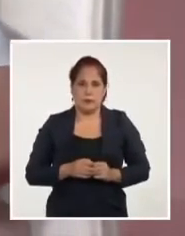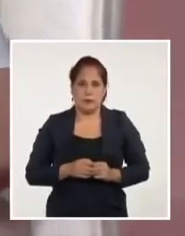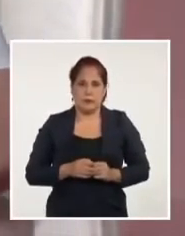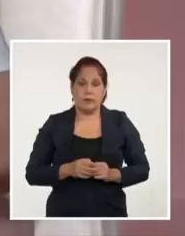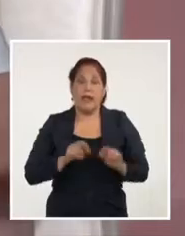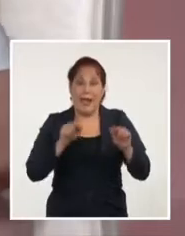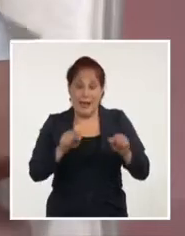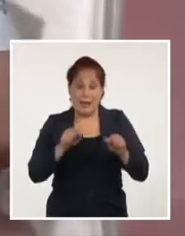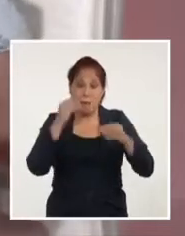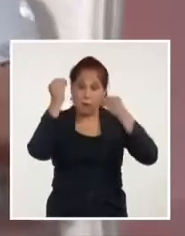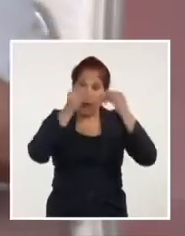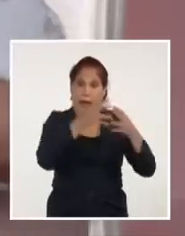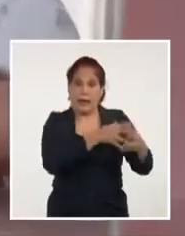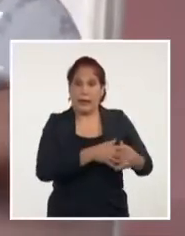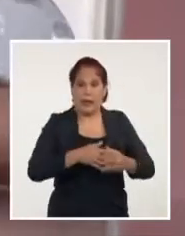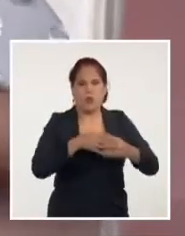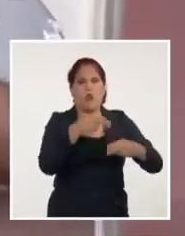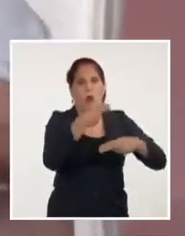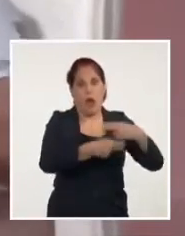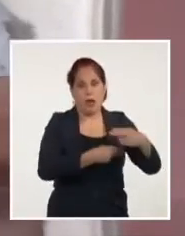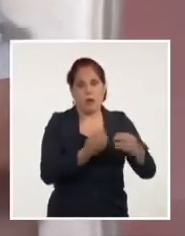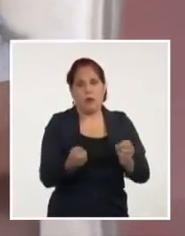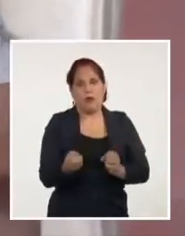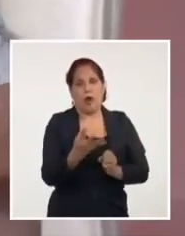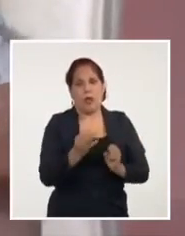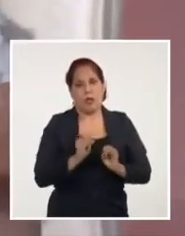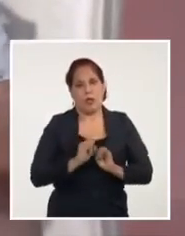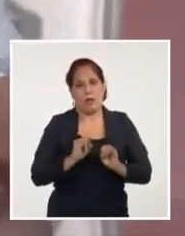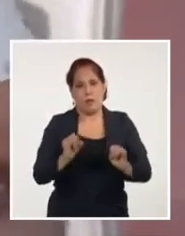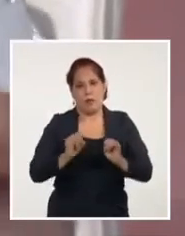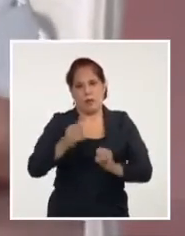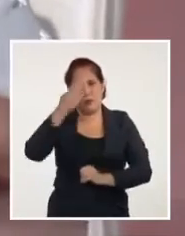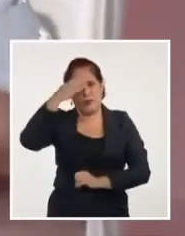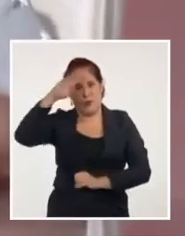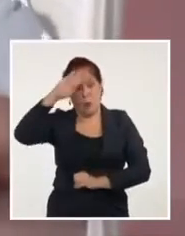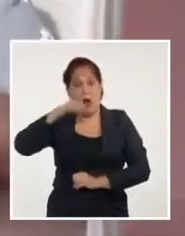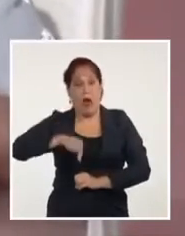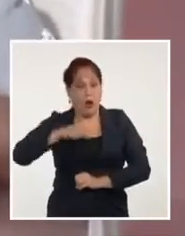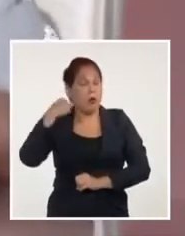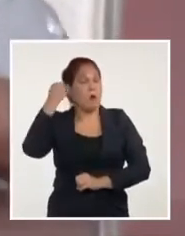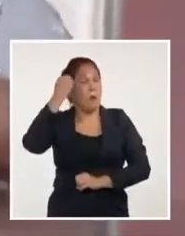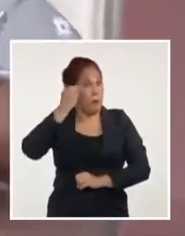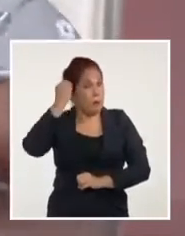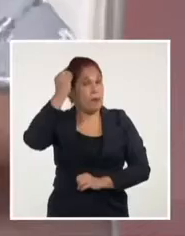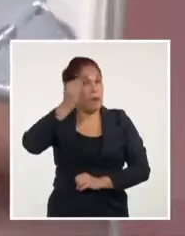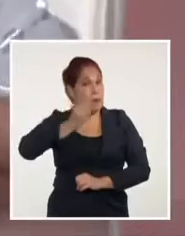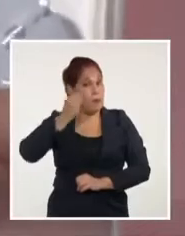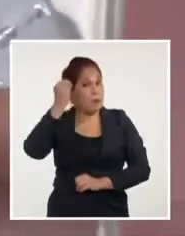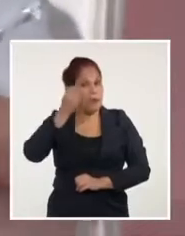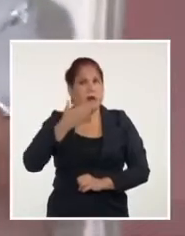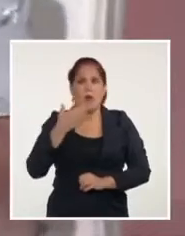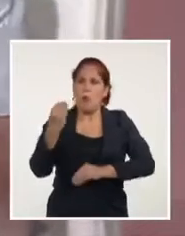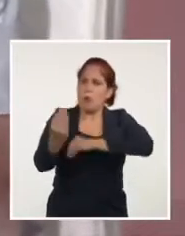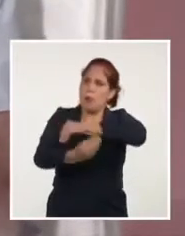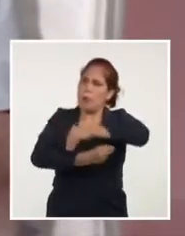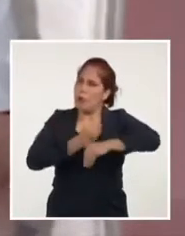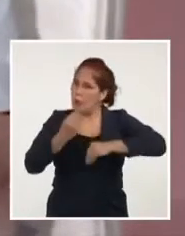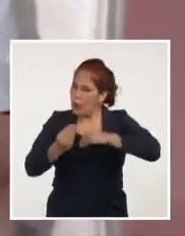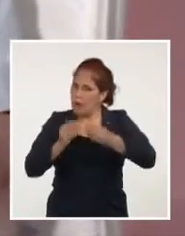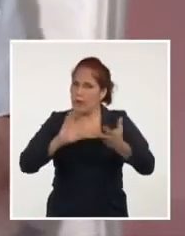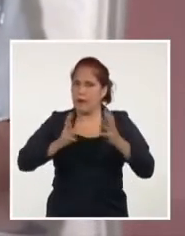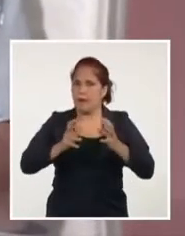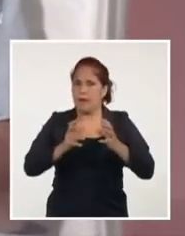bien pensadas. Y entonces nosotros también tenemos que pensar en eso. También tenemos que tener un discurso que sea diferente. Tenemos que cambiar,